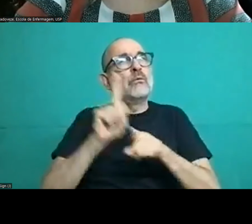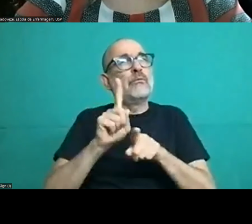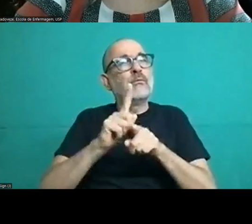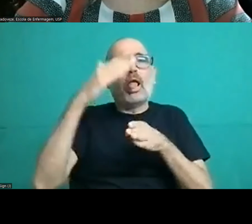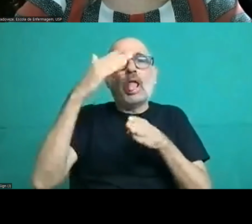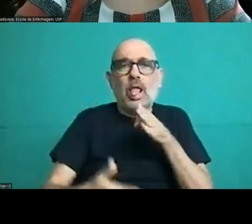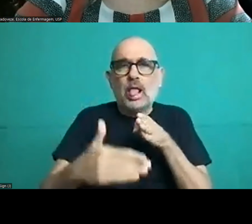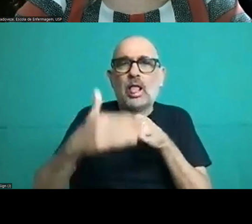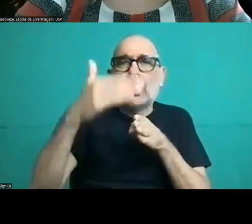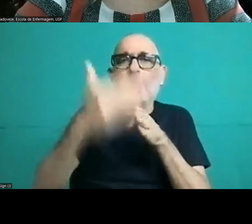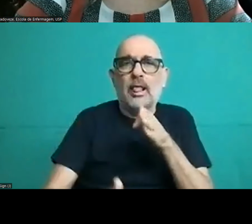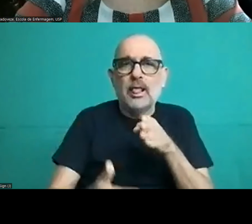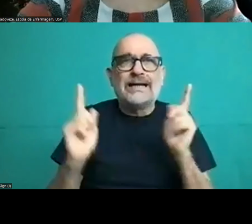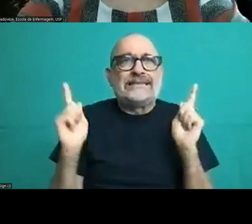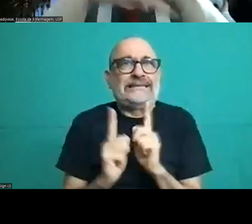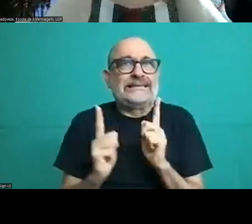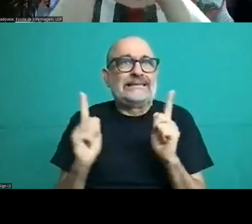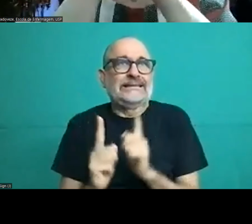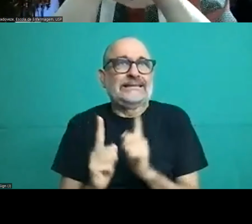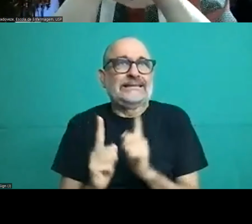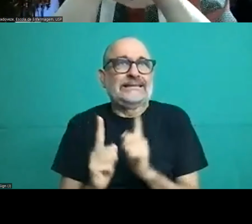cortos que no ayudan, que son barreras.